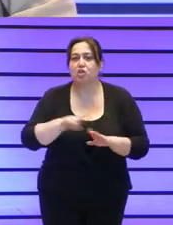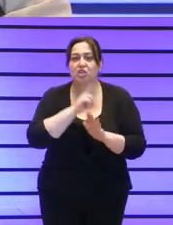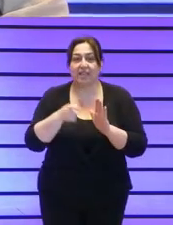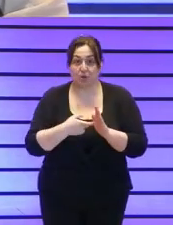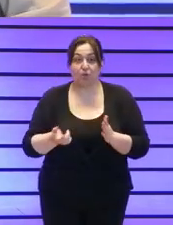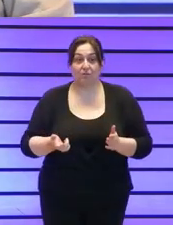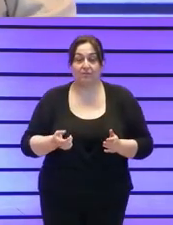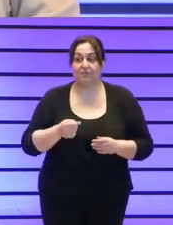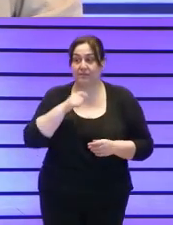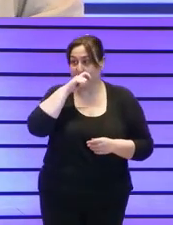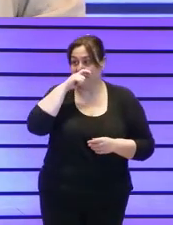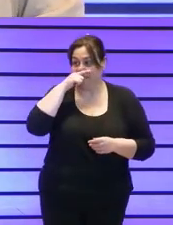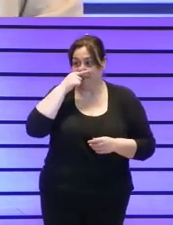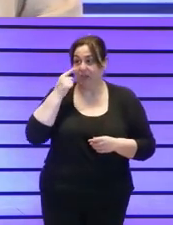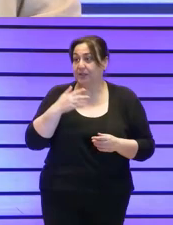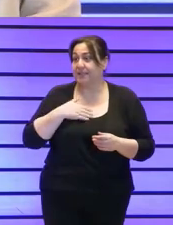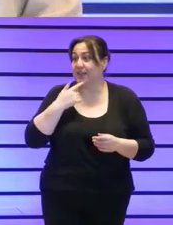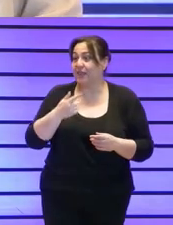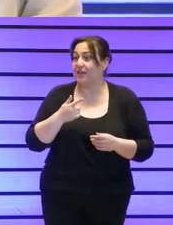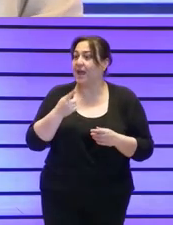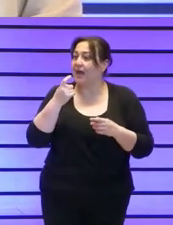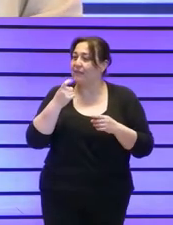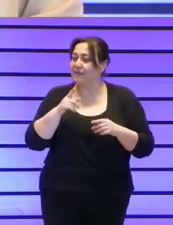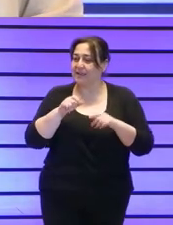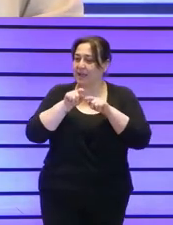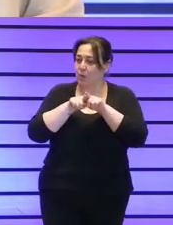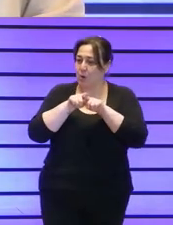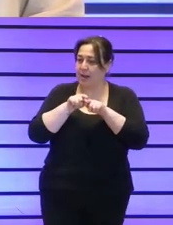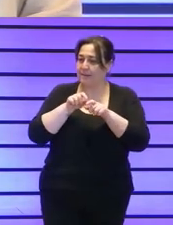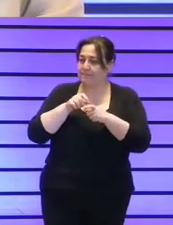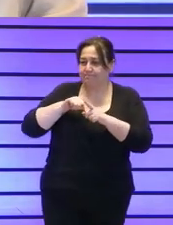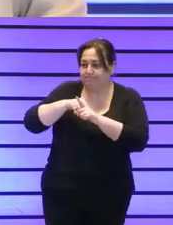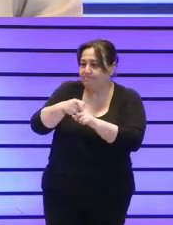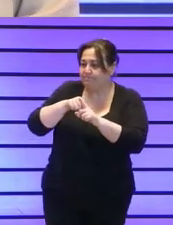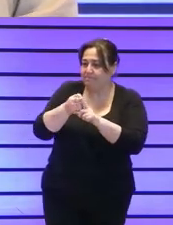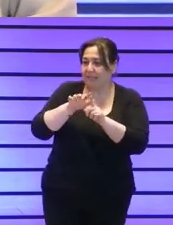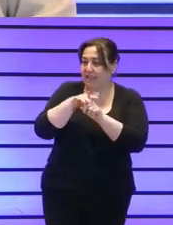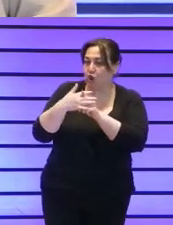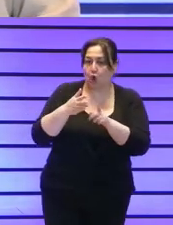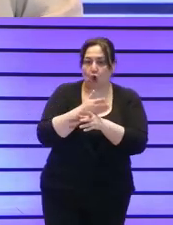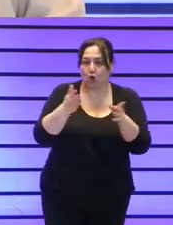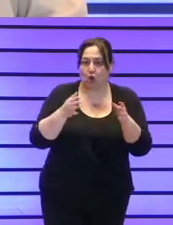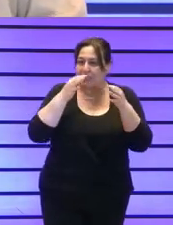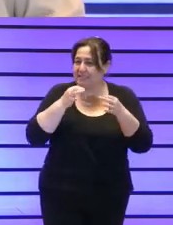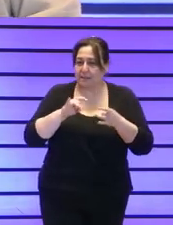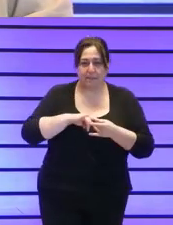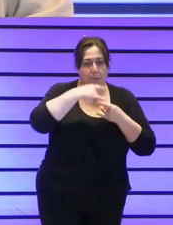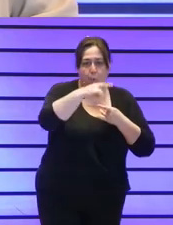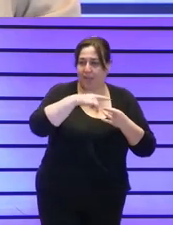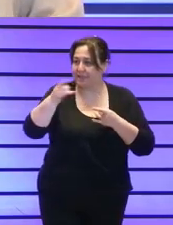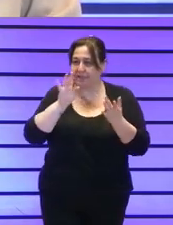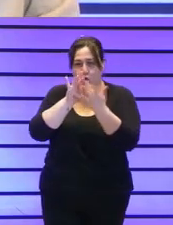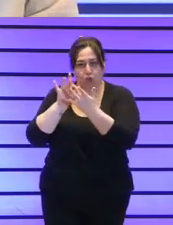abiertas, ¿no? Es decir, ser porosos al entorno y tender puentes continuamente con proveedores,